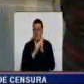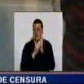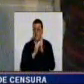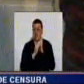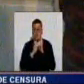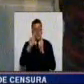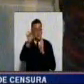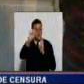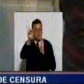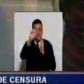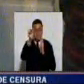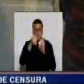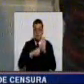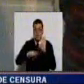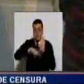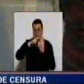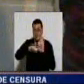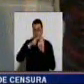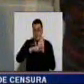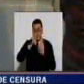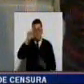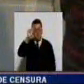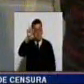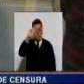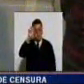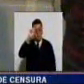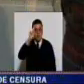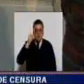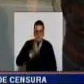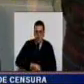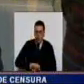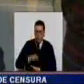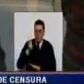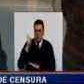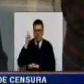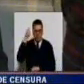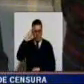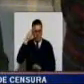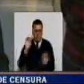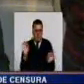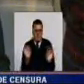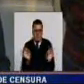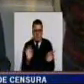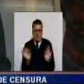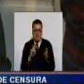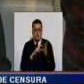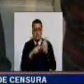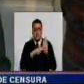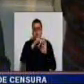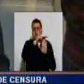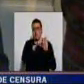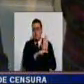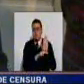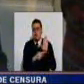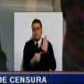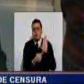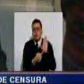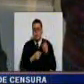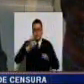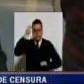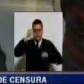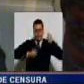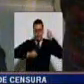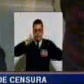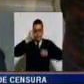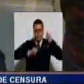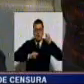decreto, no es una resolución del Estado, es apenas un reglamento de la subasta hecho por